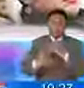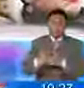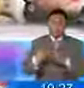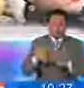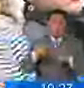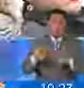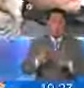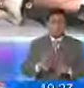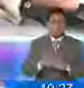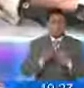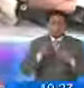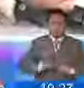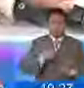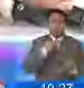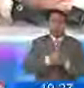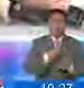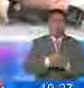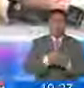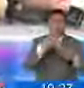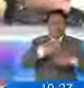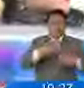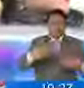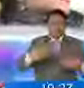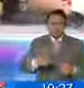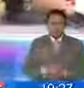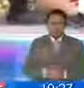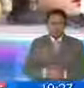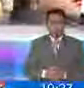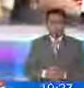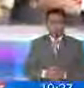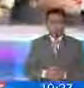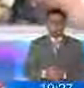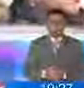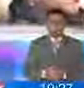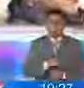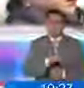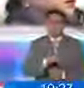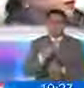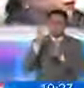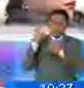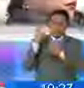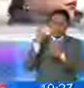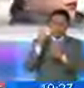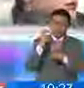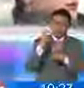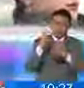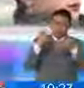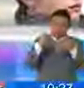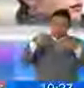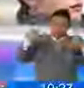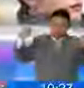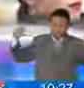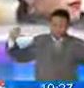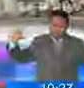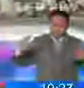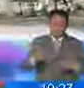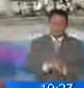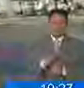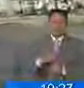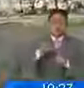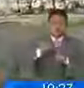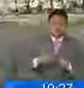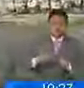para la compra del material electromecánico, es decir, las cabinas, los cables del sistema teleférico.